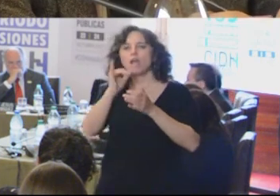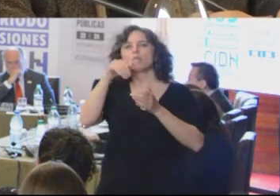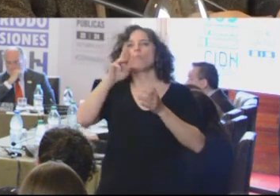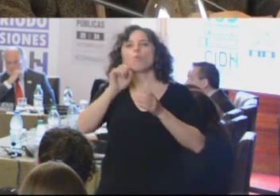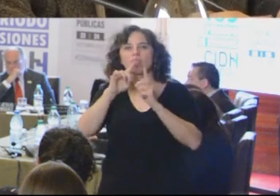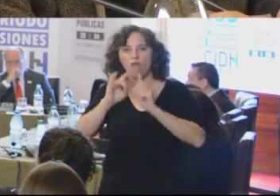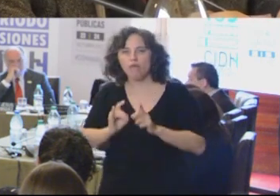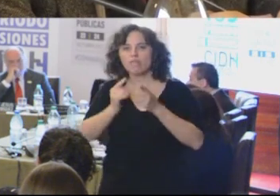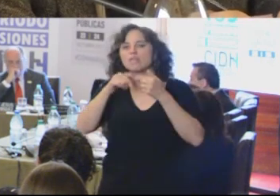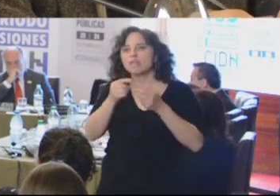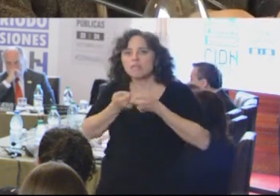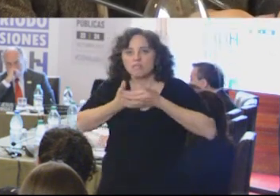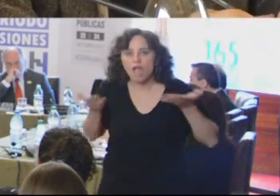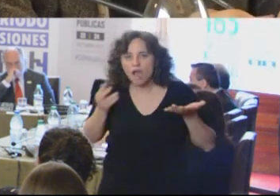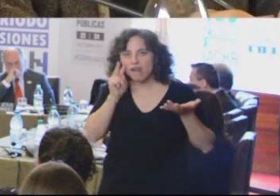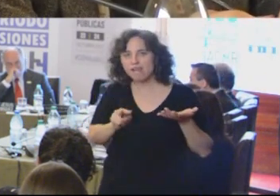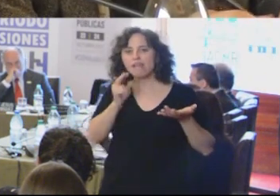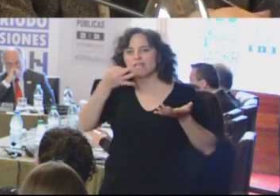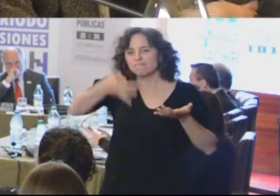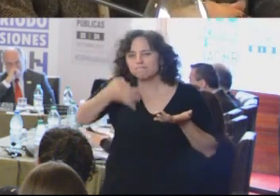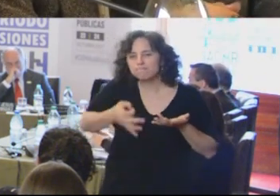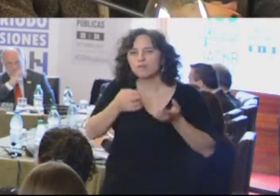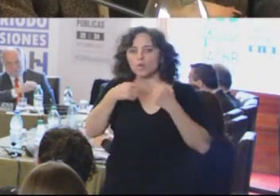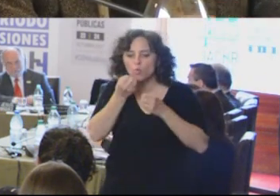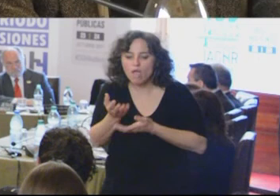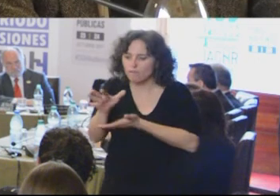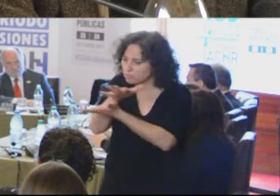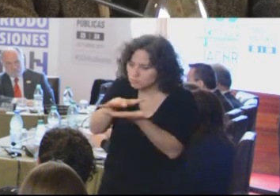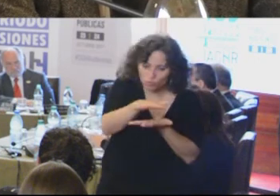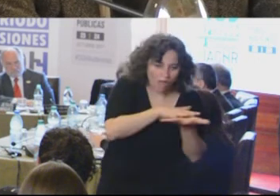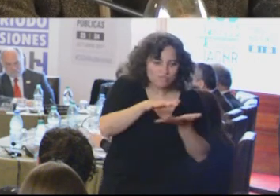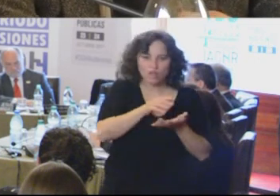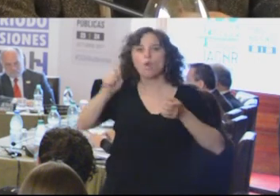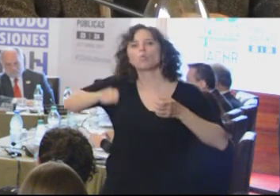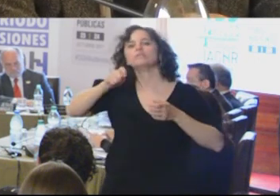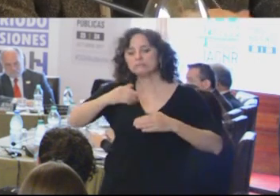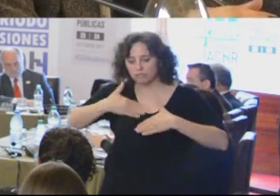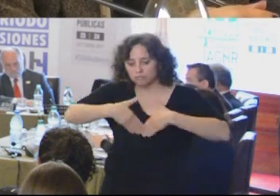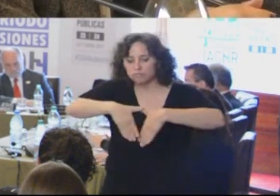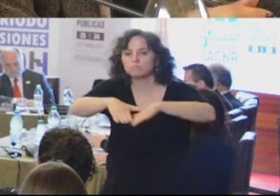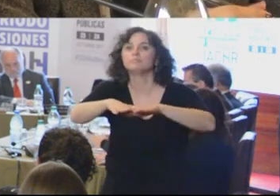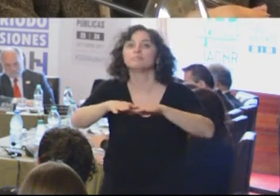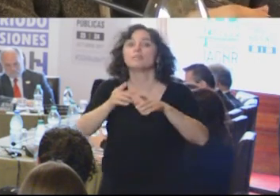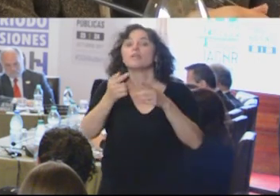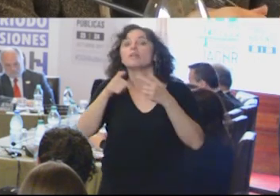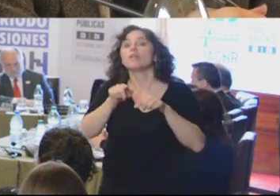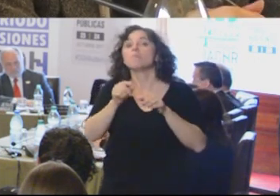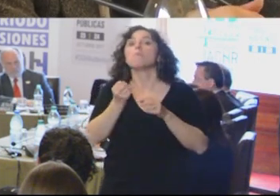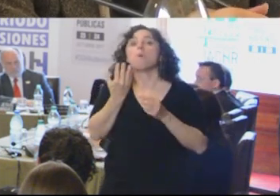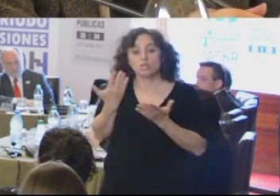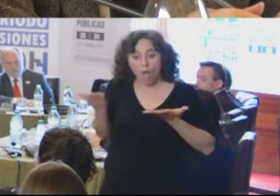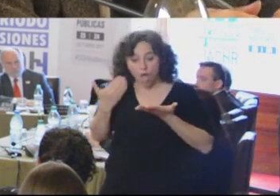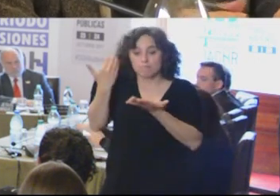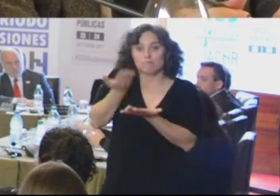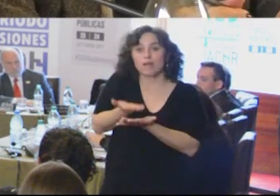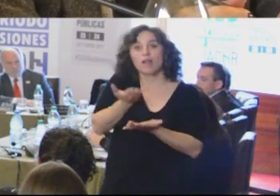forma eficaz y eficiente los nuevos escenarios de justicia transicional es por ello que planteamos que